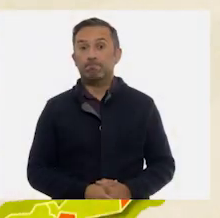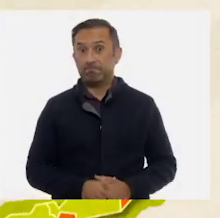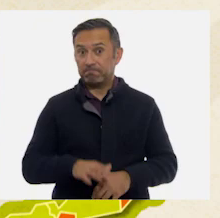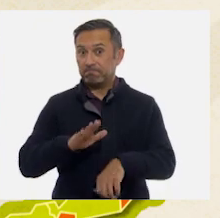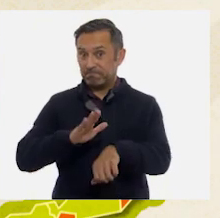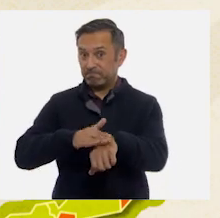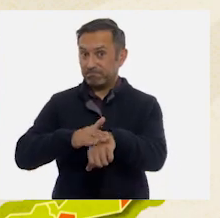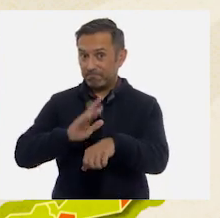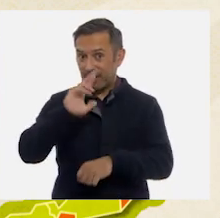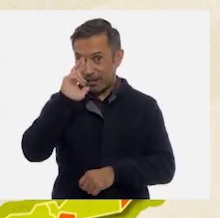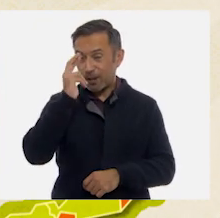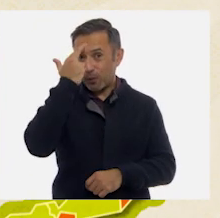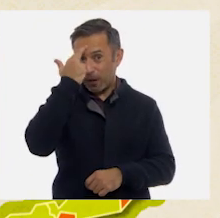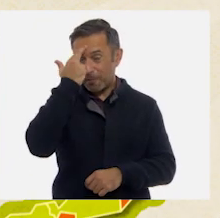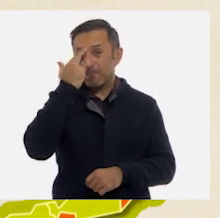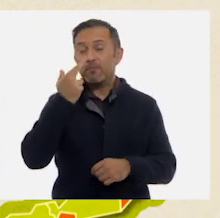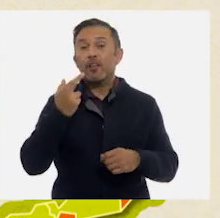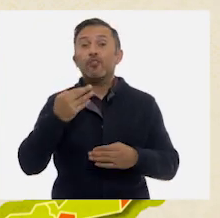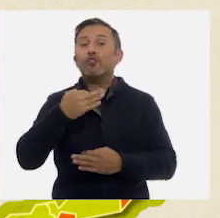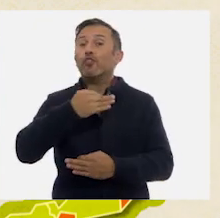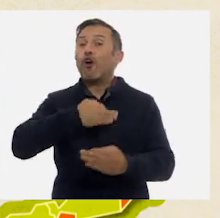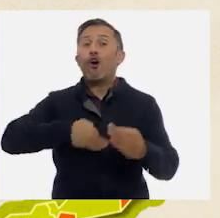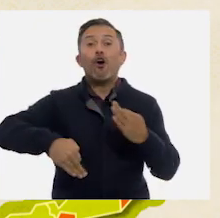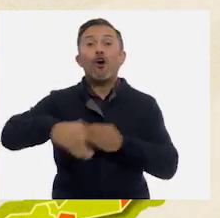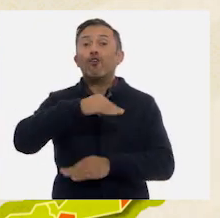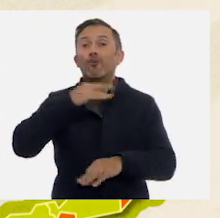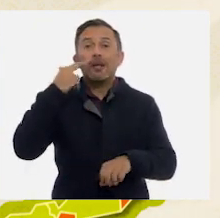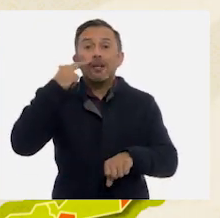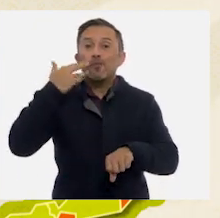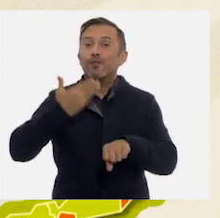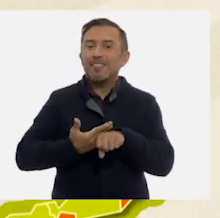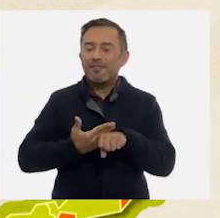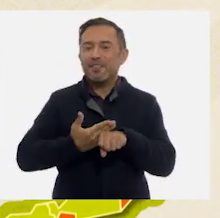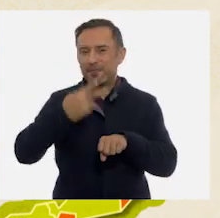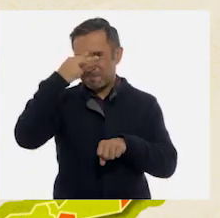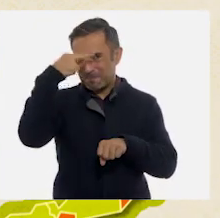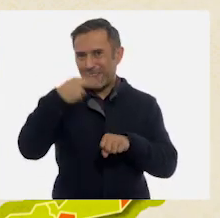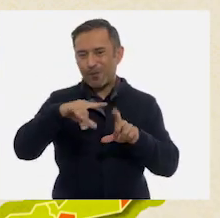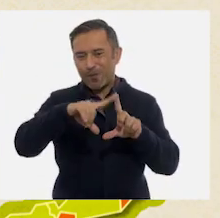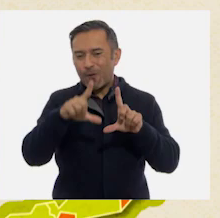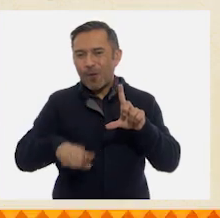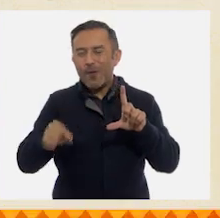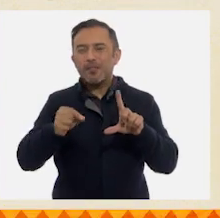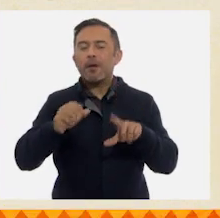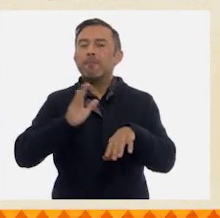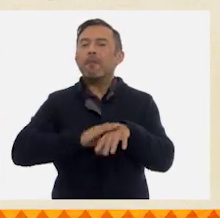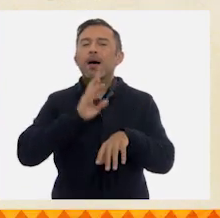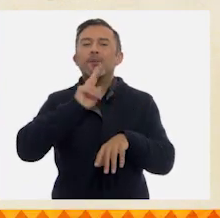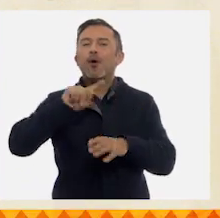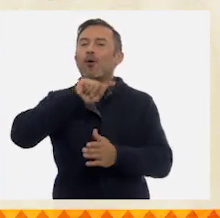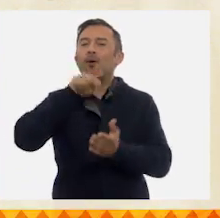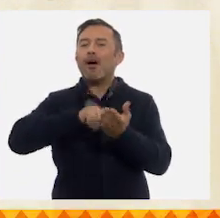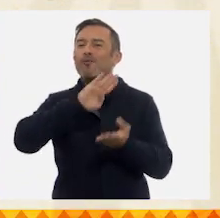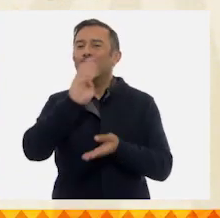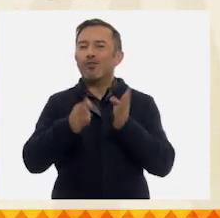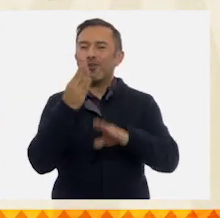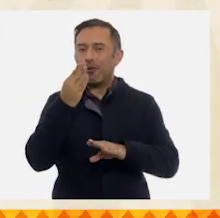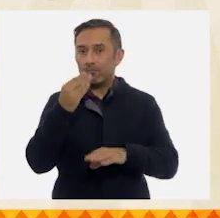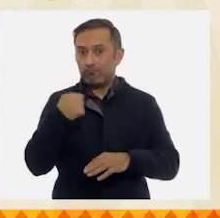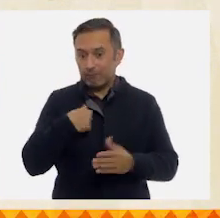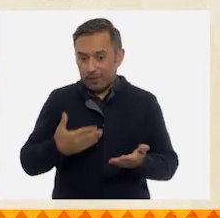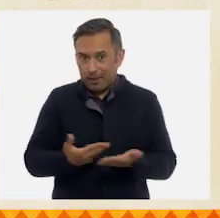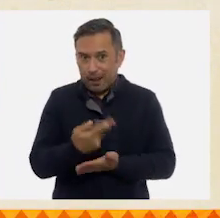Recordemos que todos somos responsables de que nuestro país sea el mejor lugar del mundo. Ser mexicano es un orgullo y